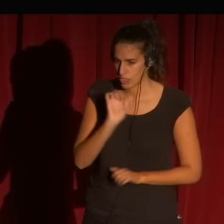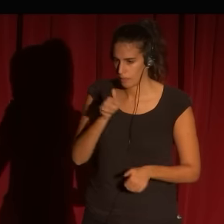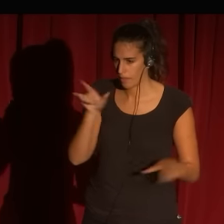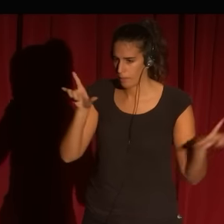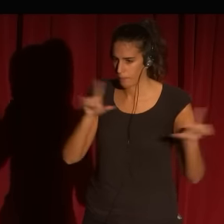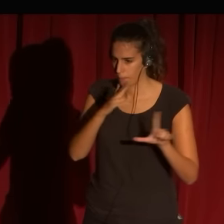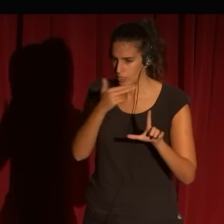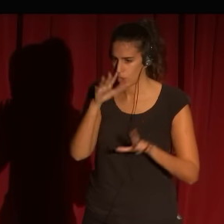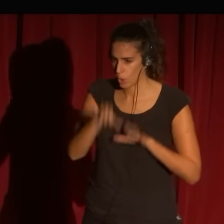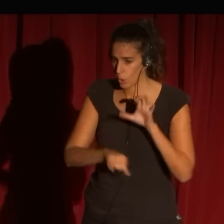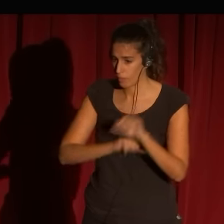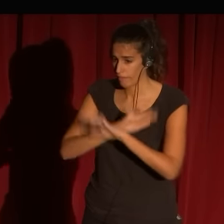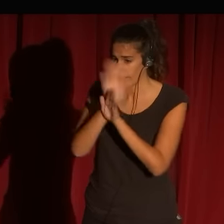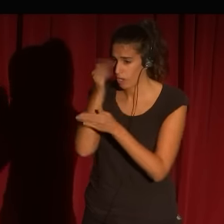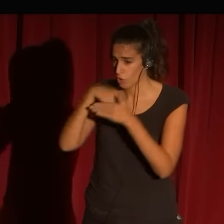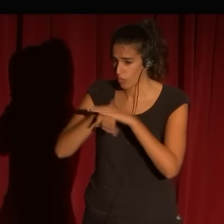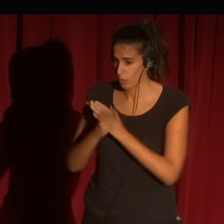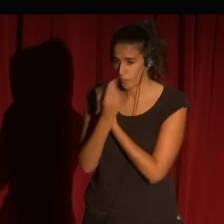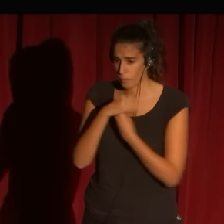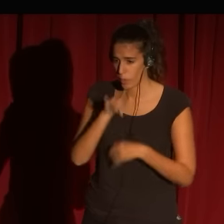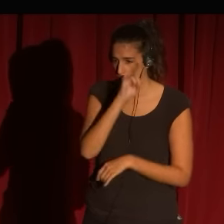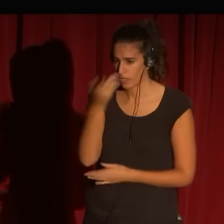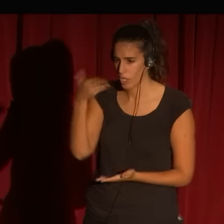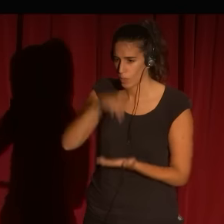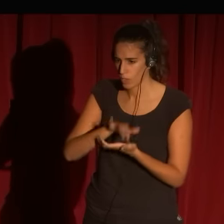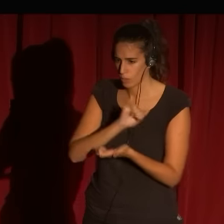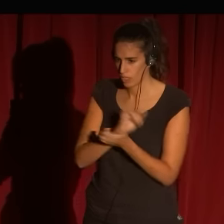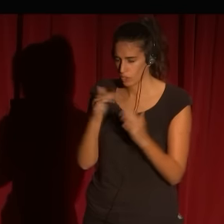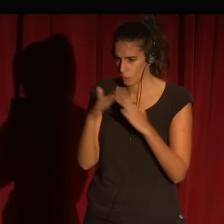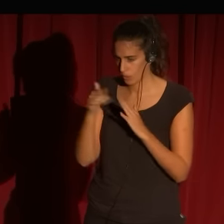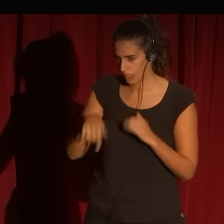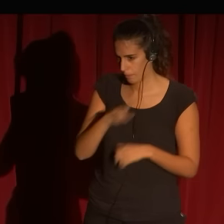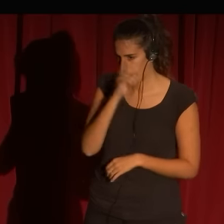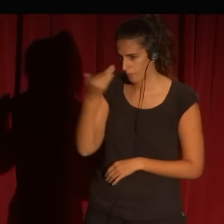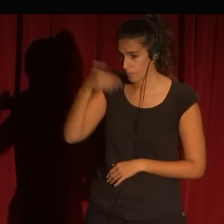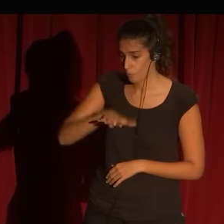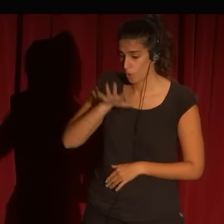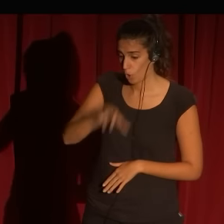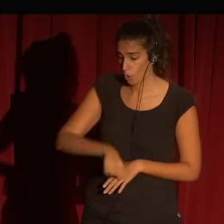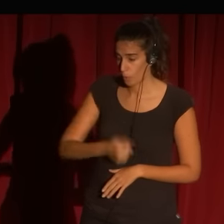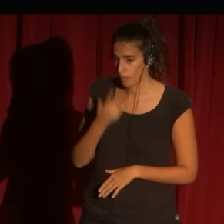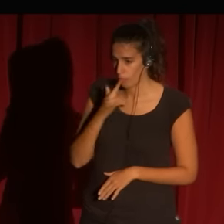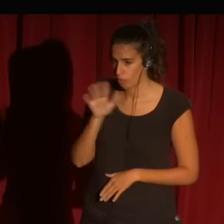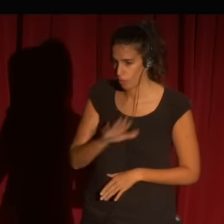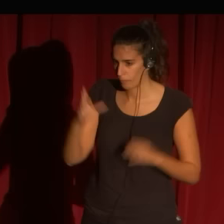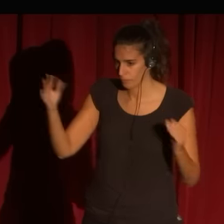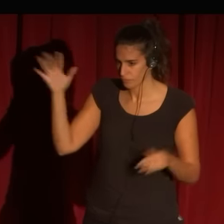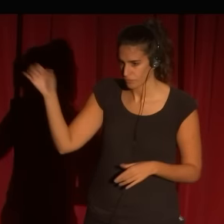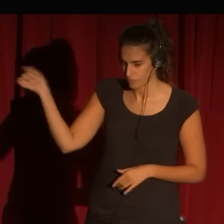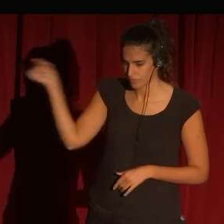pintura y forma una de las mejores colecciones que hay en Madrid acabará muriendo en arresto domiciliario en Madrid y compra pintura en flandes y la trae a